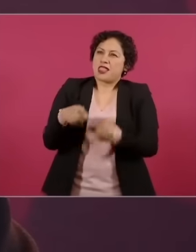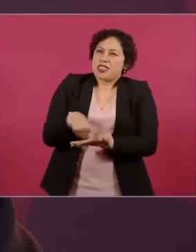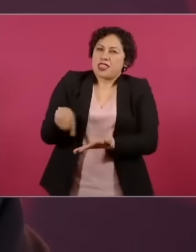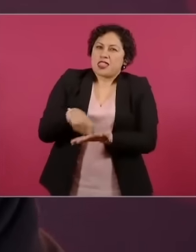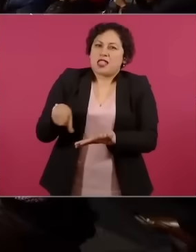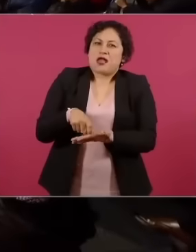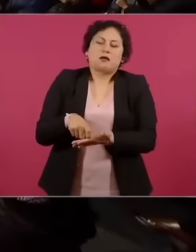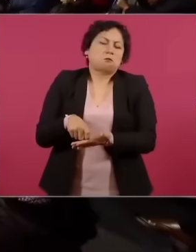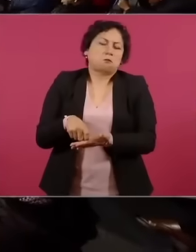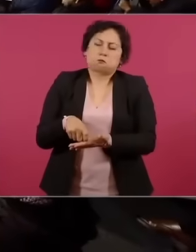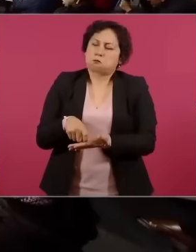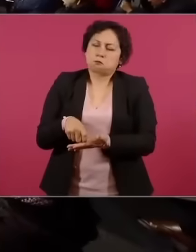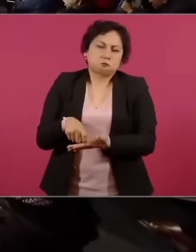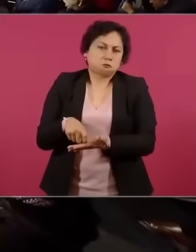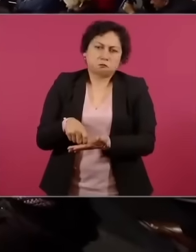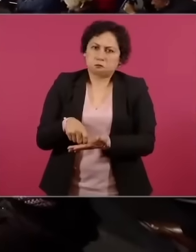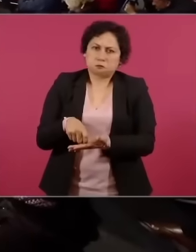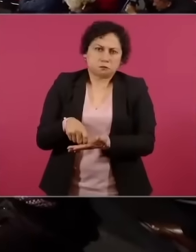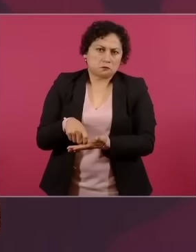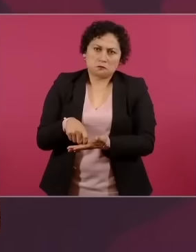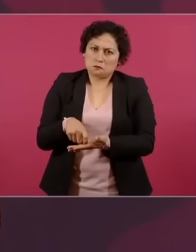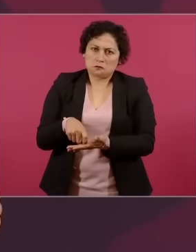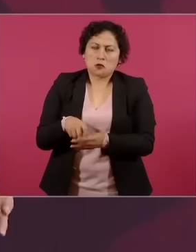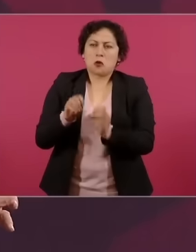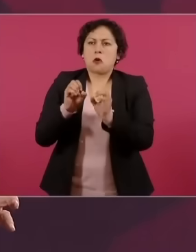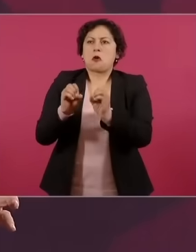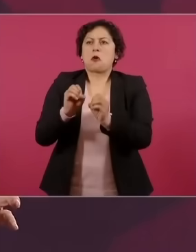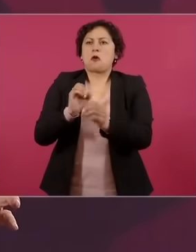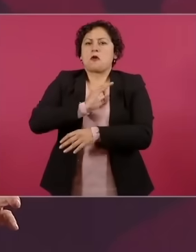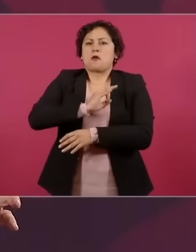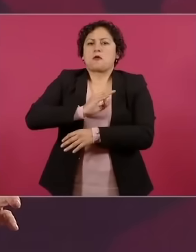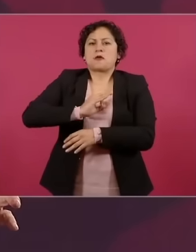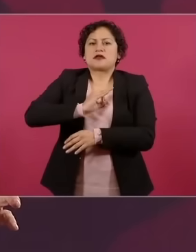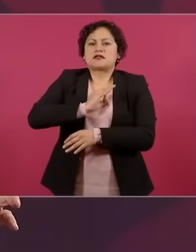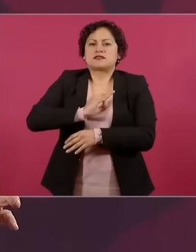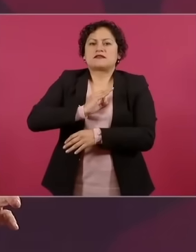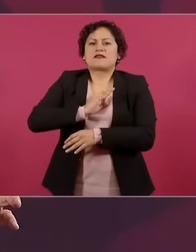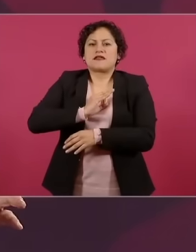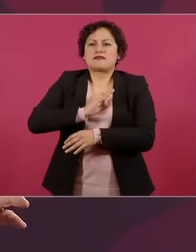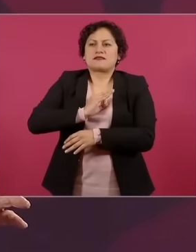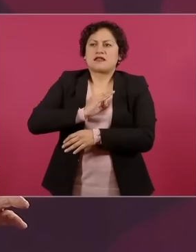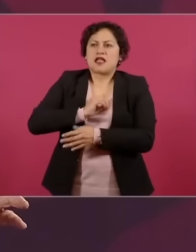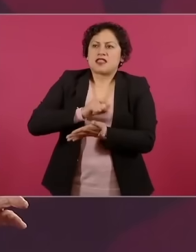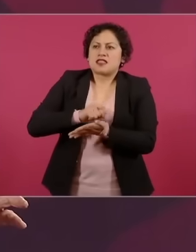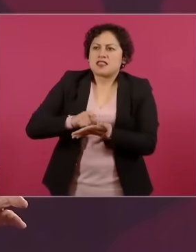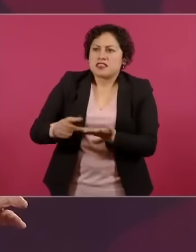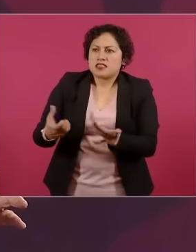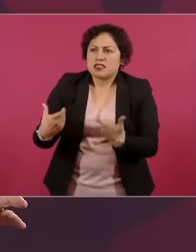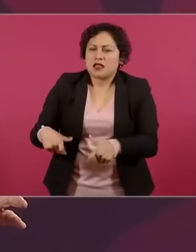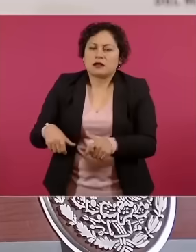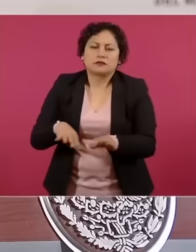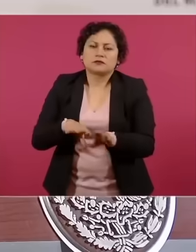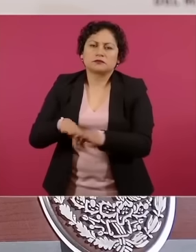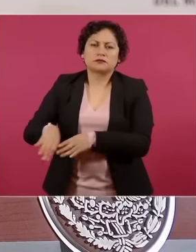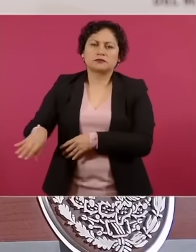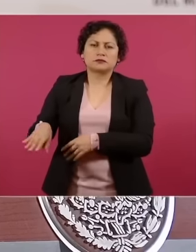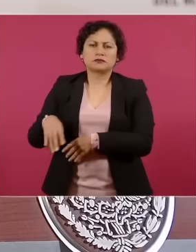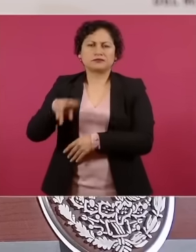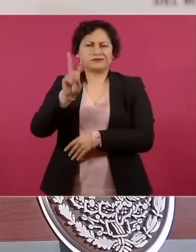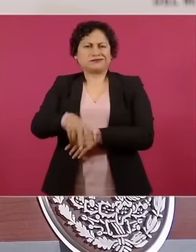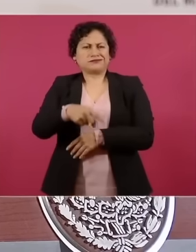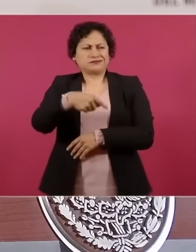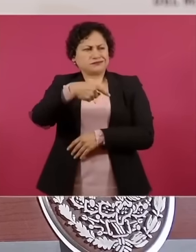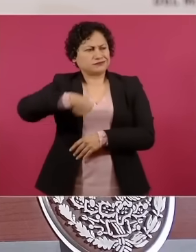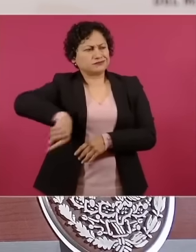que la felicidad tiene que ver con estar bien con nosotros mismos y estar bien con el prójimo.